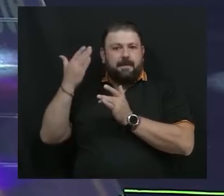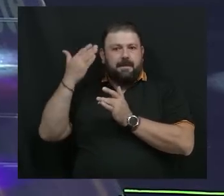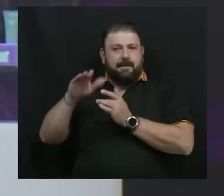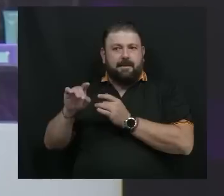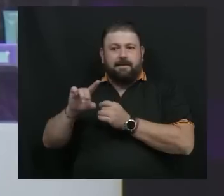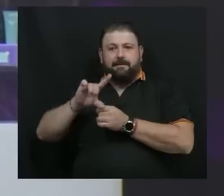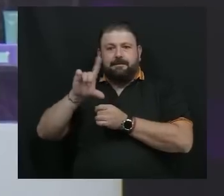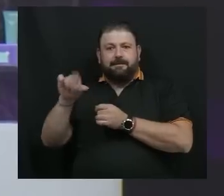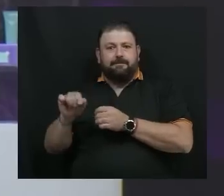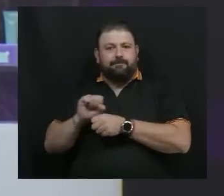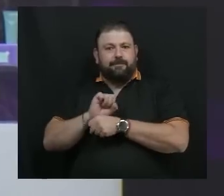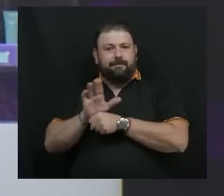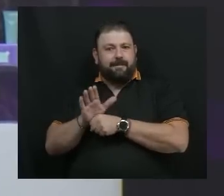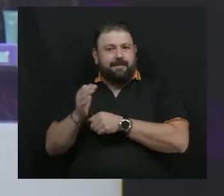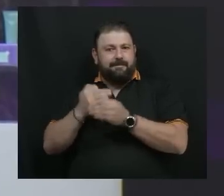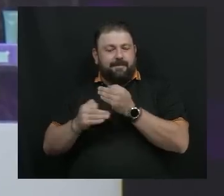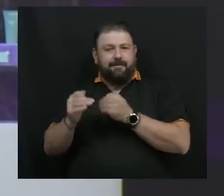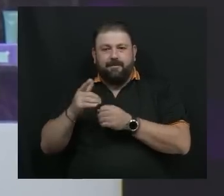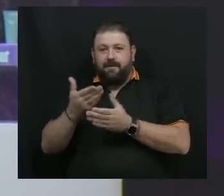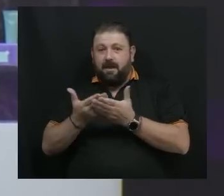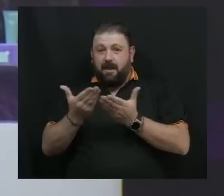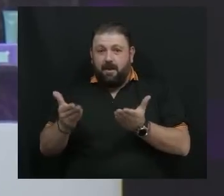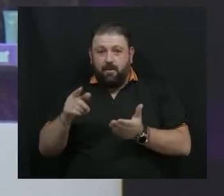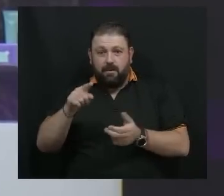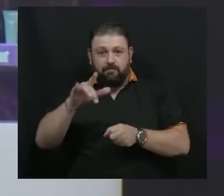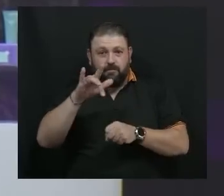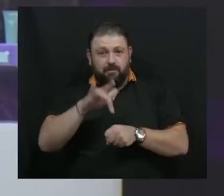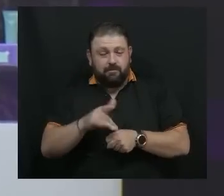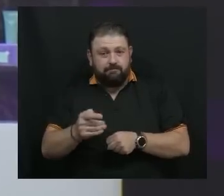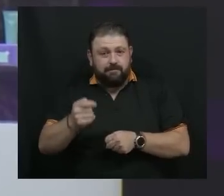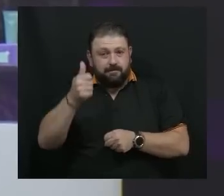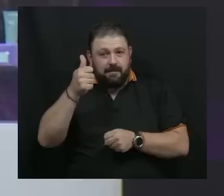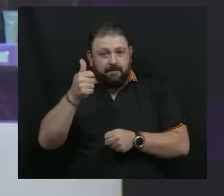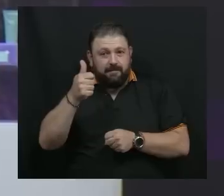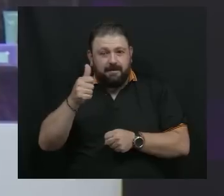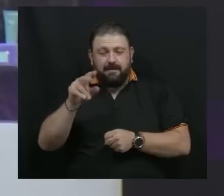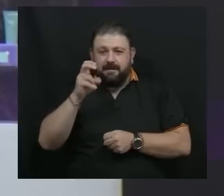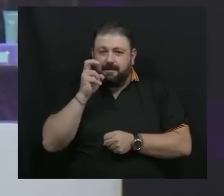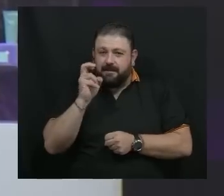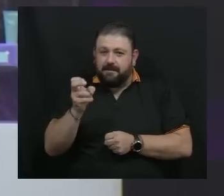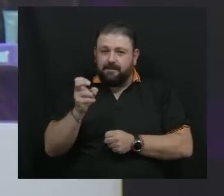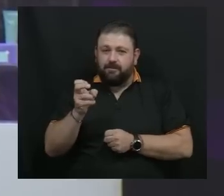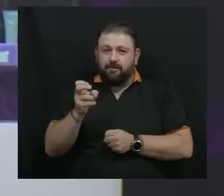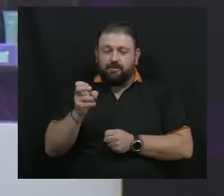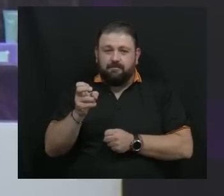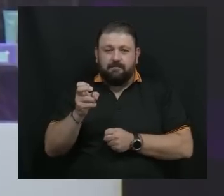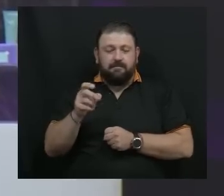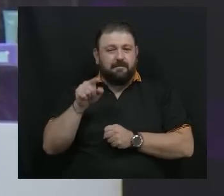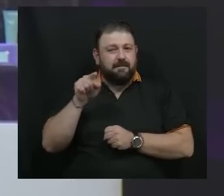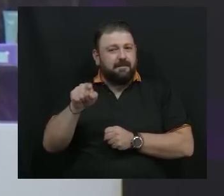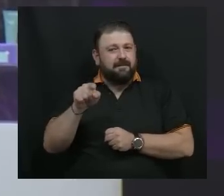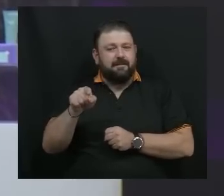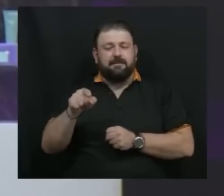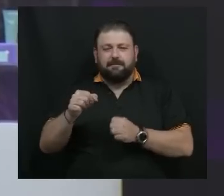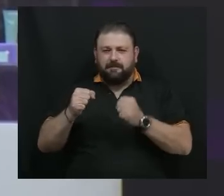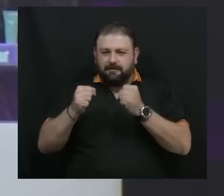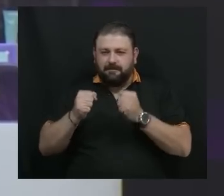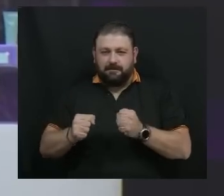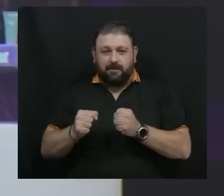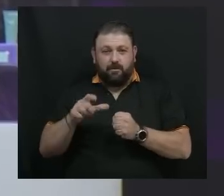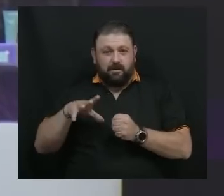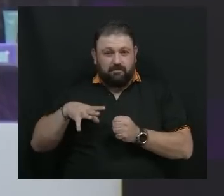locura. Así que tú que estás hoy aquí por primera vez, esto es lo que te va a pasar.